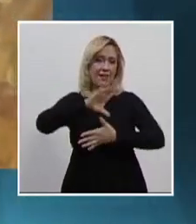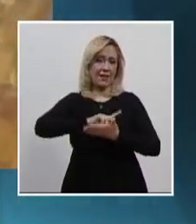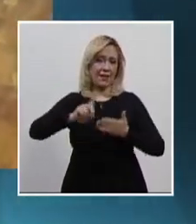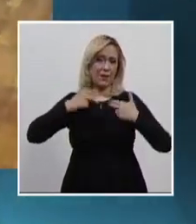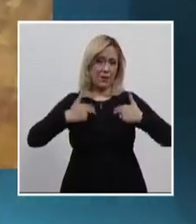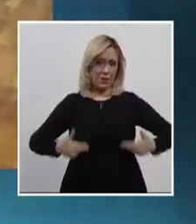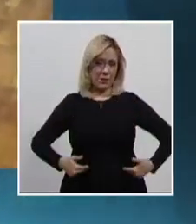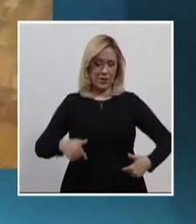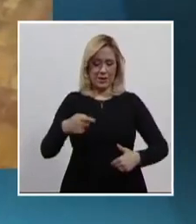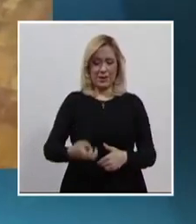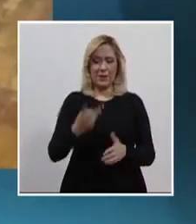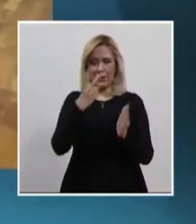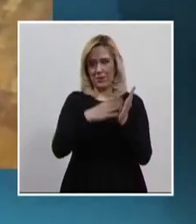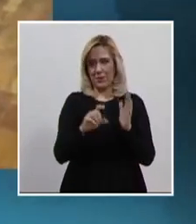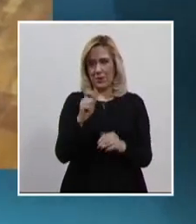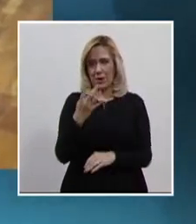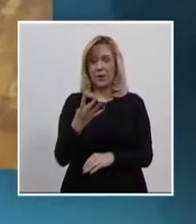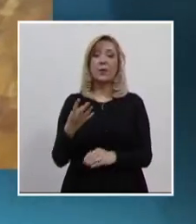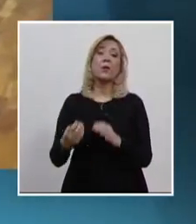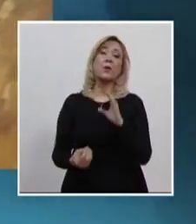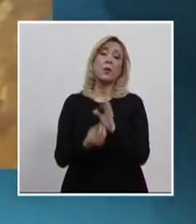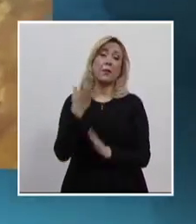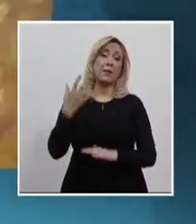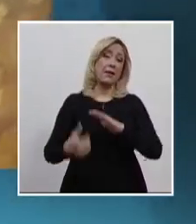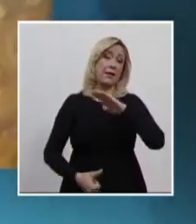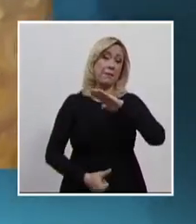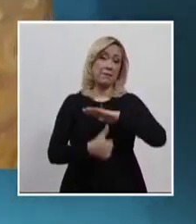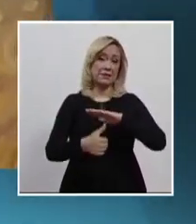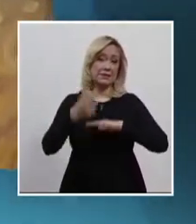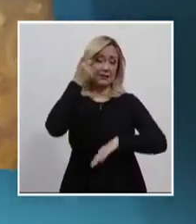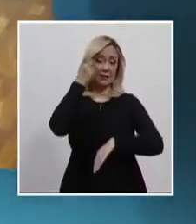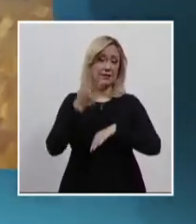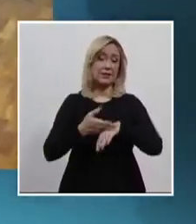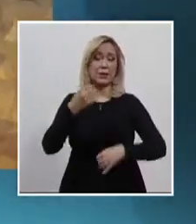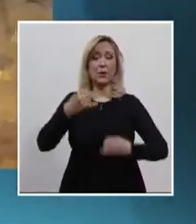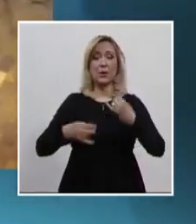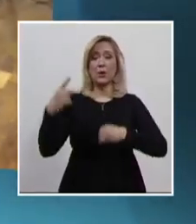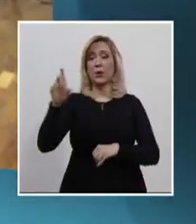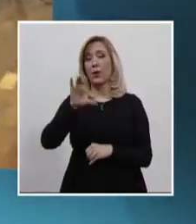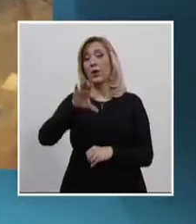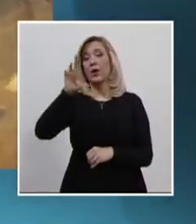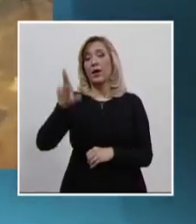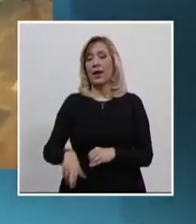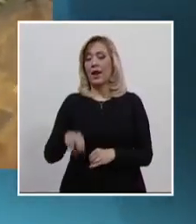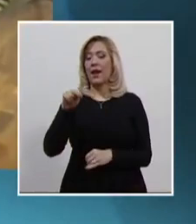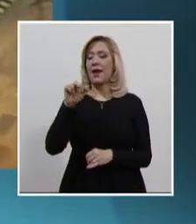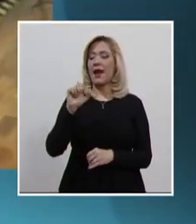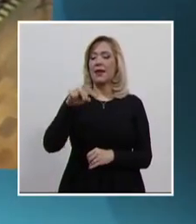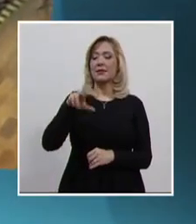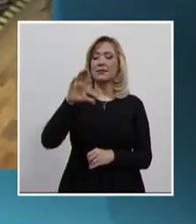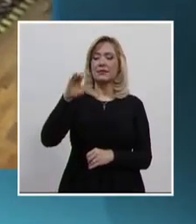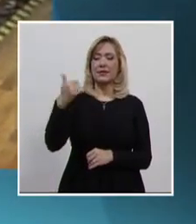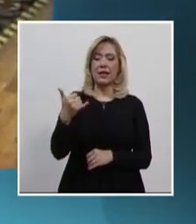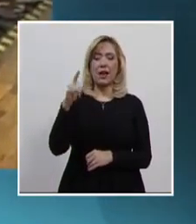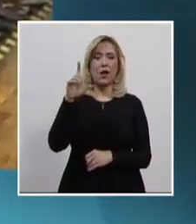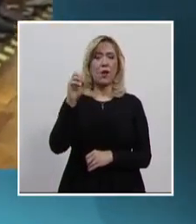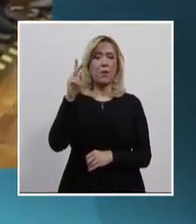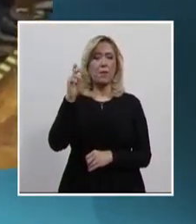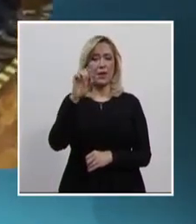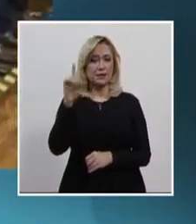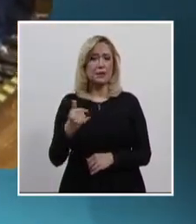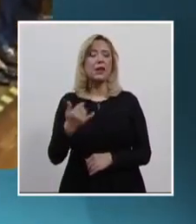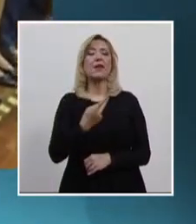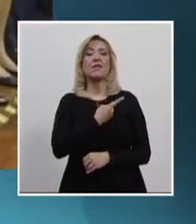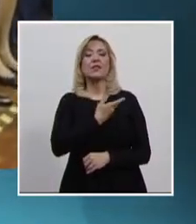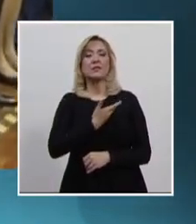ceremonia en la que tomó posesión la nueva mesa directiva presidida por la jueza costarricense Nancy Hernández López y el vicepresidente